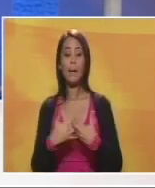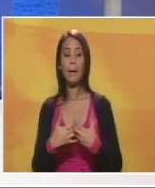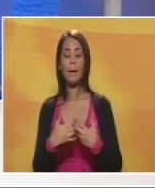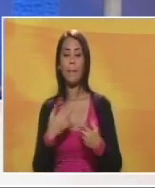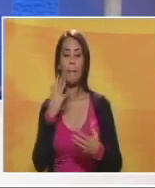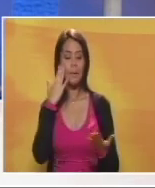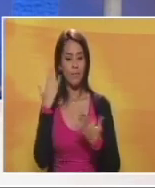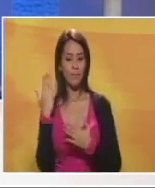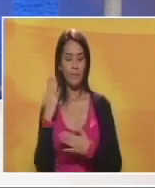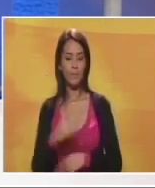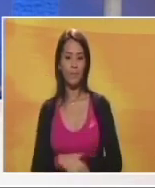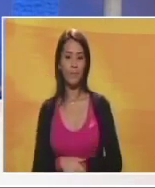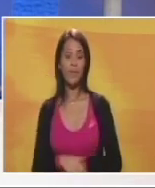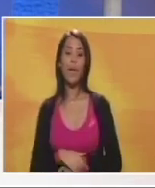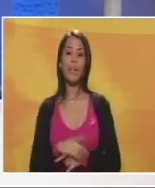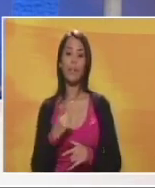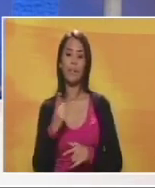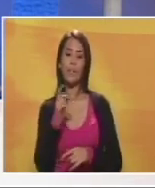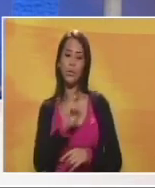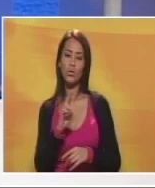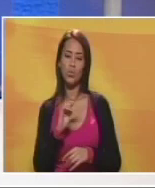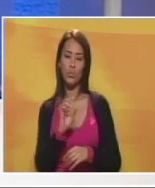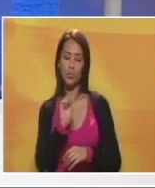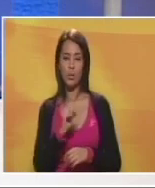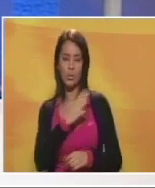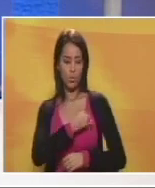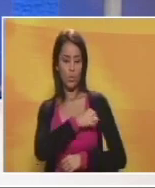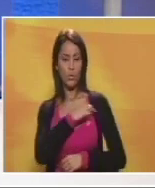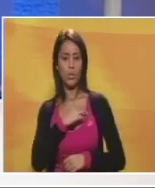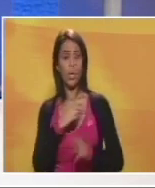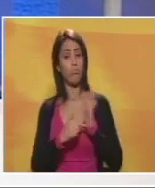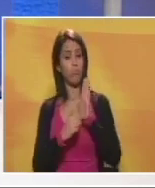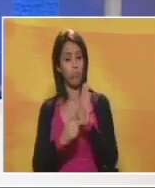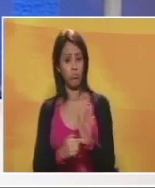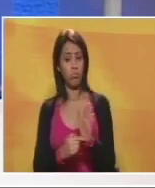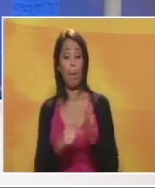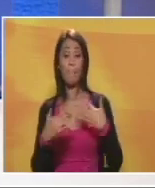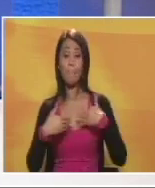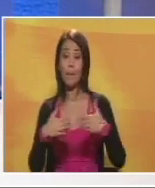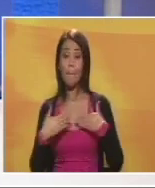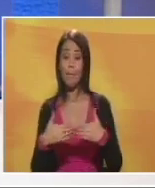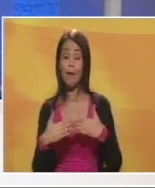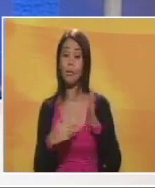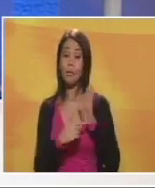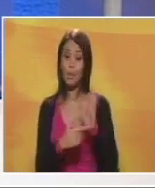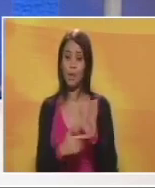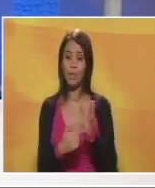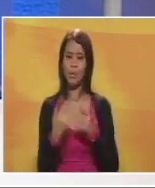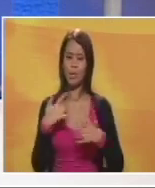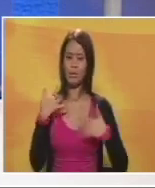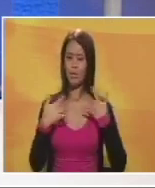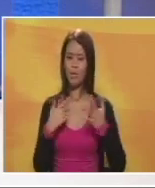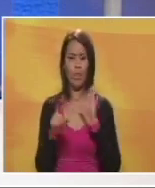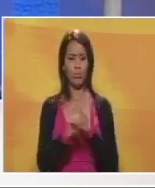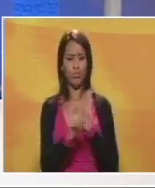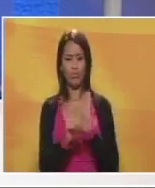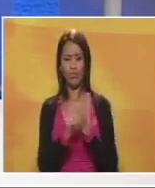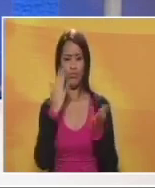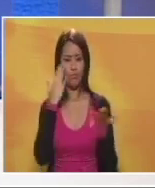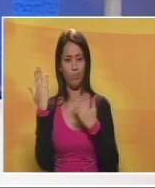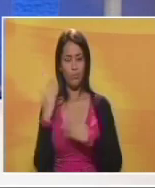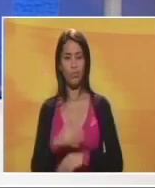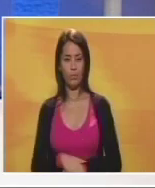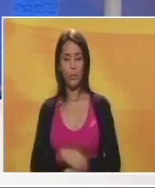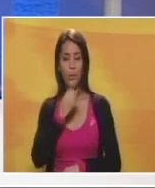retó a los gobiernos de Suiza, Estados Unidos, Panamá, a mostrar pruebas que lo involucren con actividades ilícitas. Diana Vázquez nos